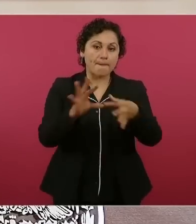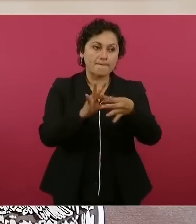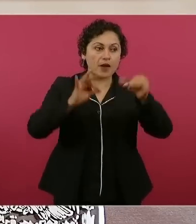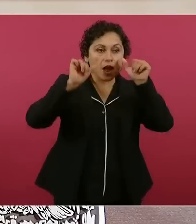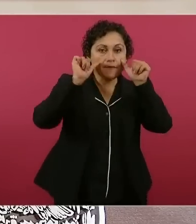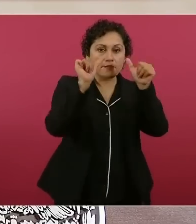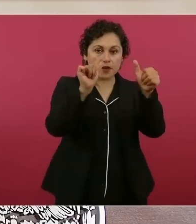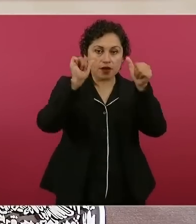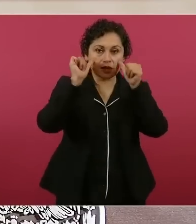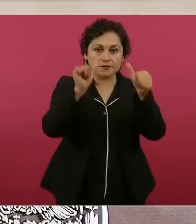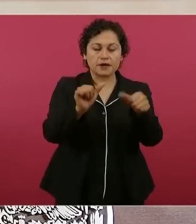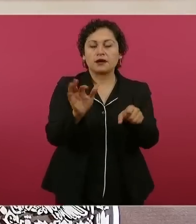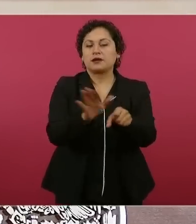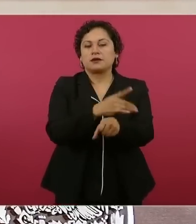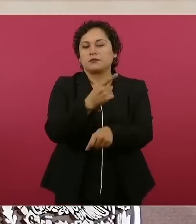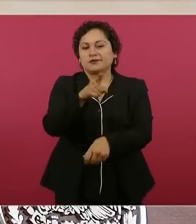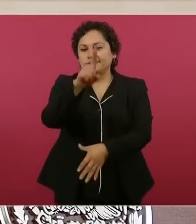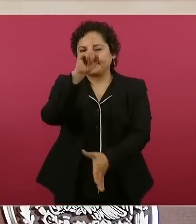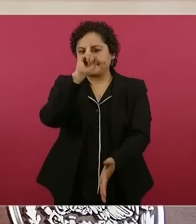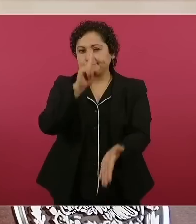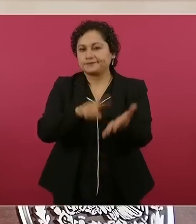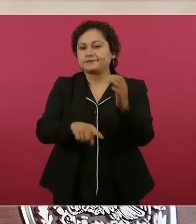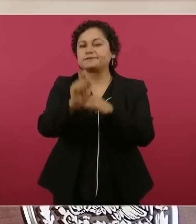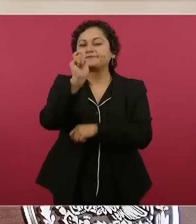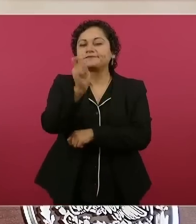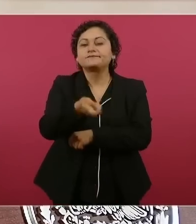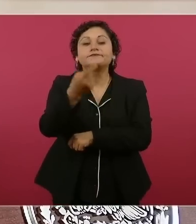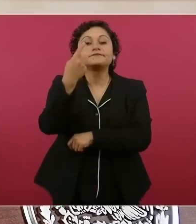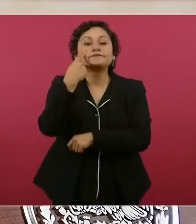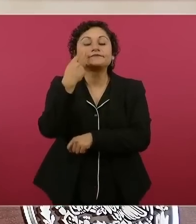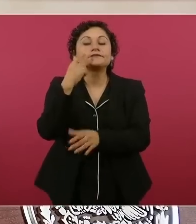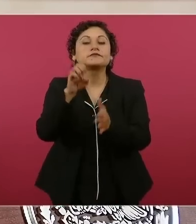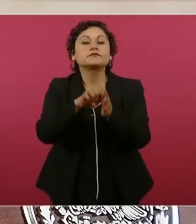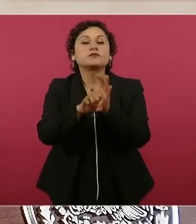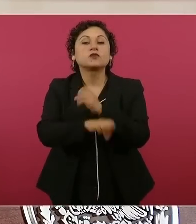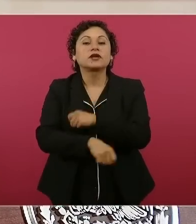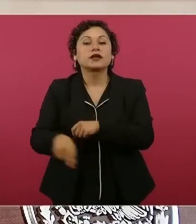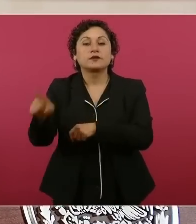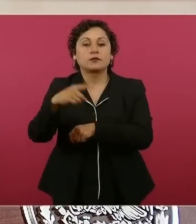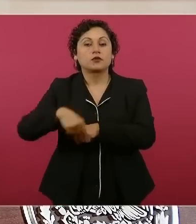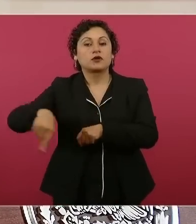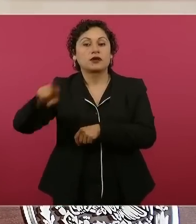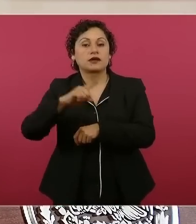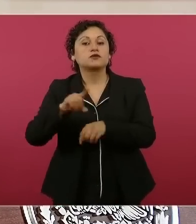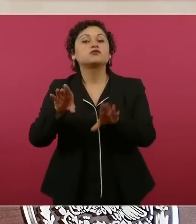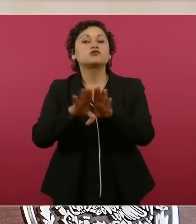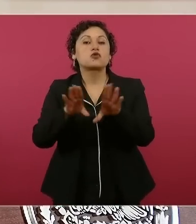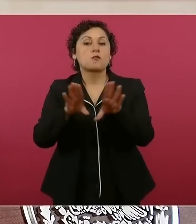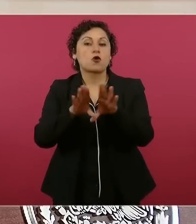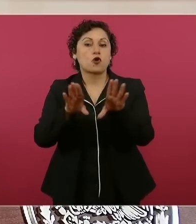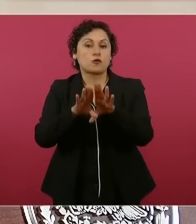imagínense, si no logran inflar el globo,